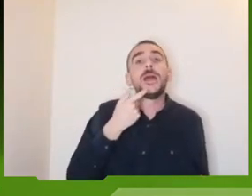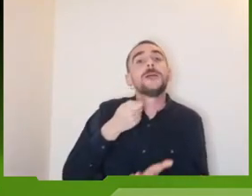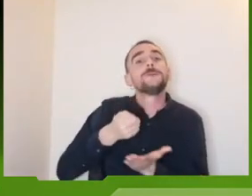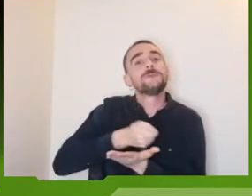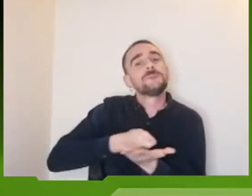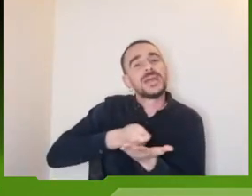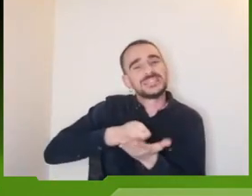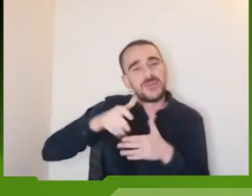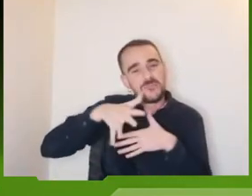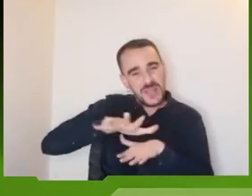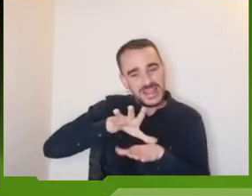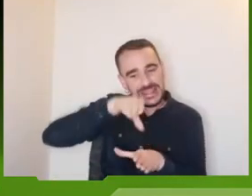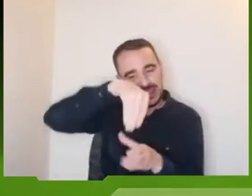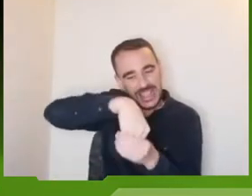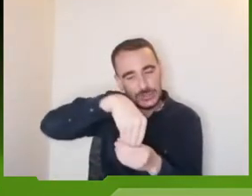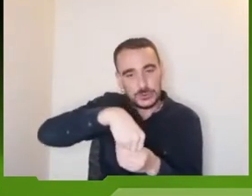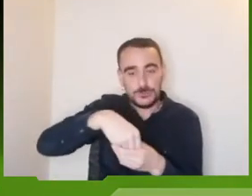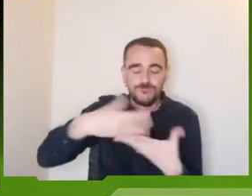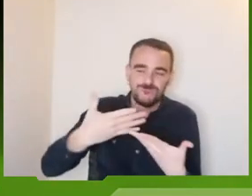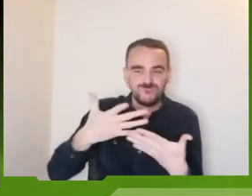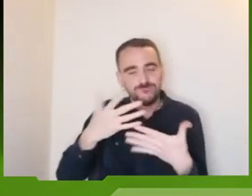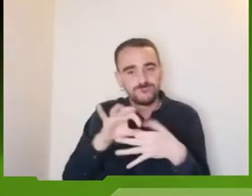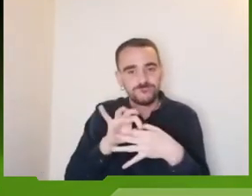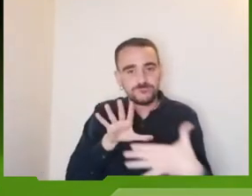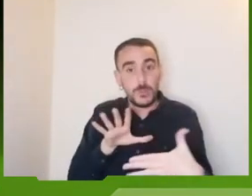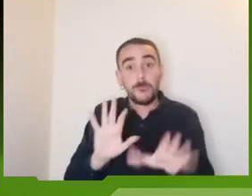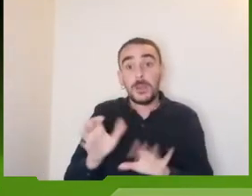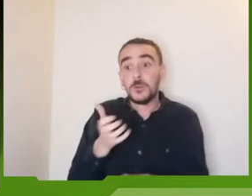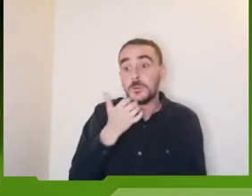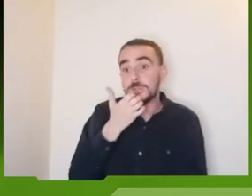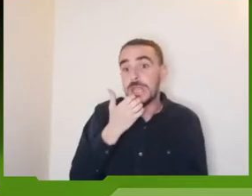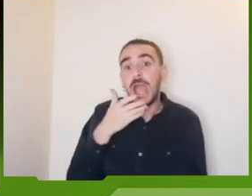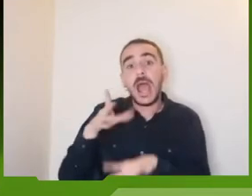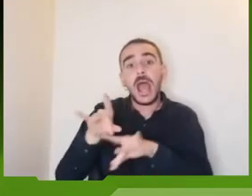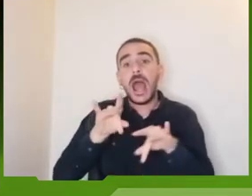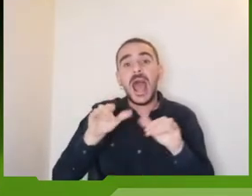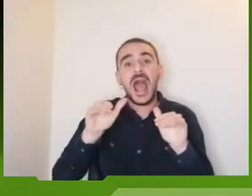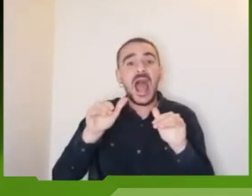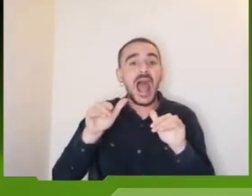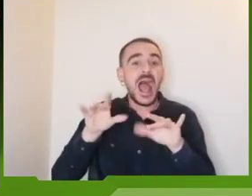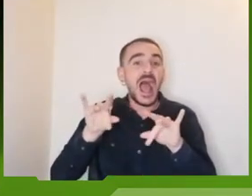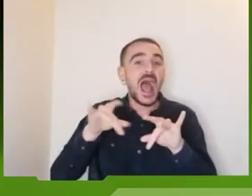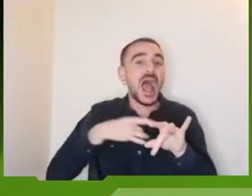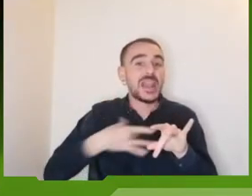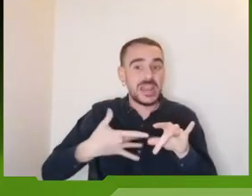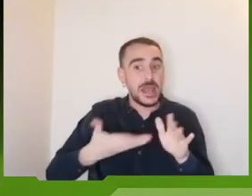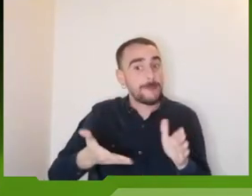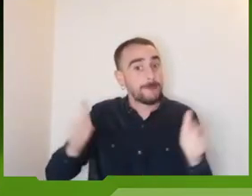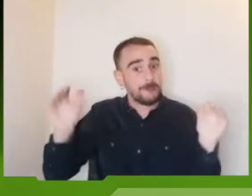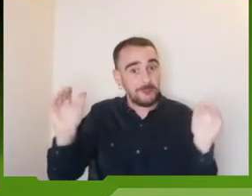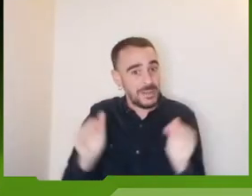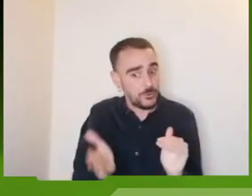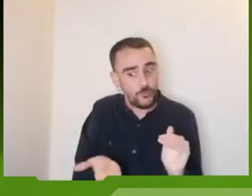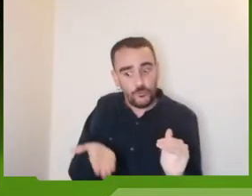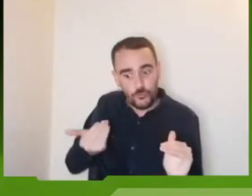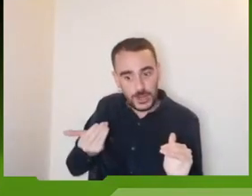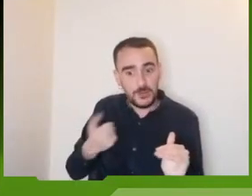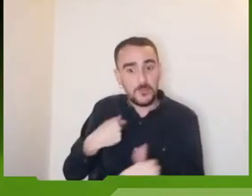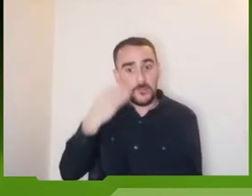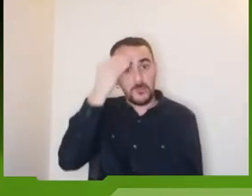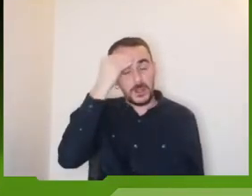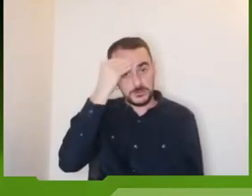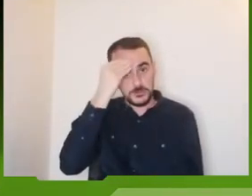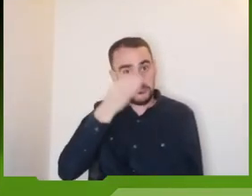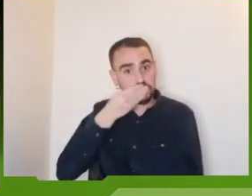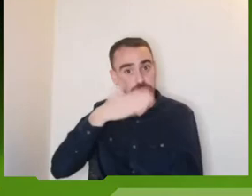pero si le sacas harina, yo creo que haría la función súper guay, ¿no? Porque la bechamel en los canelones